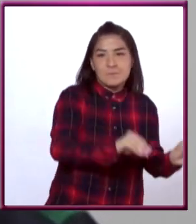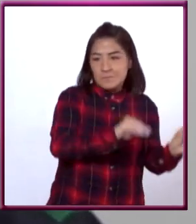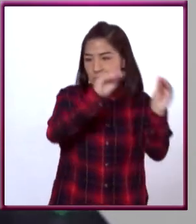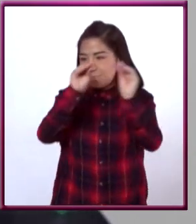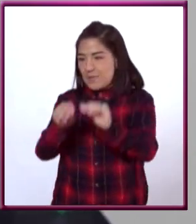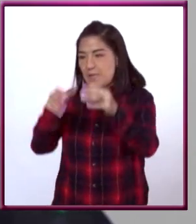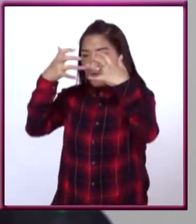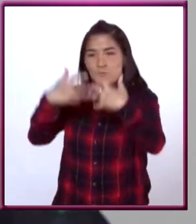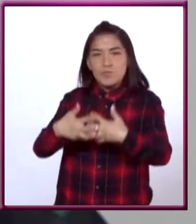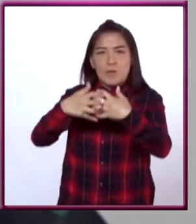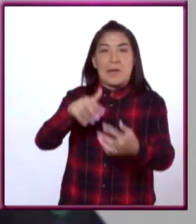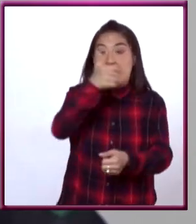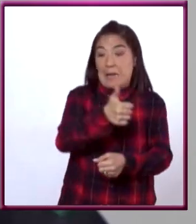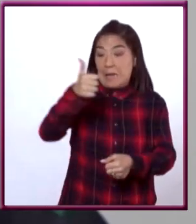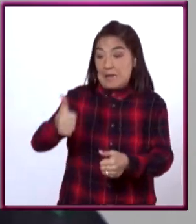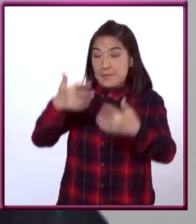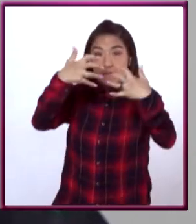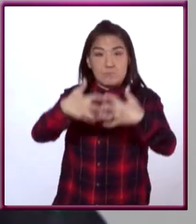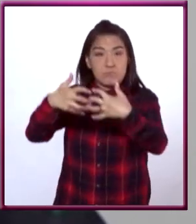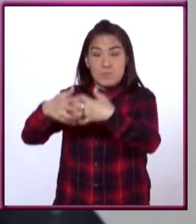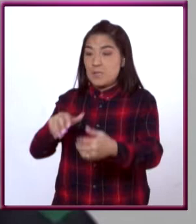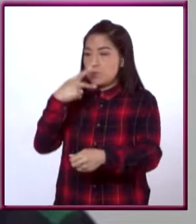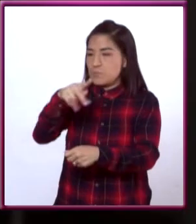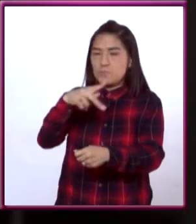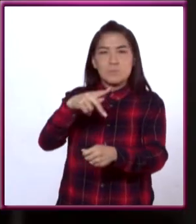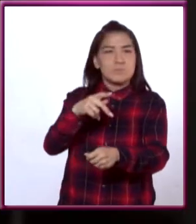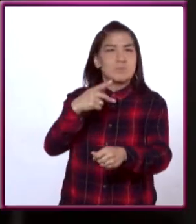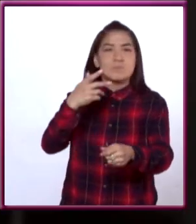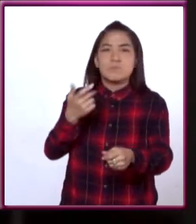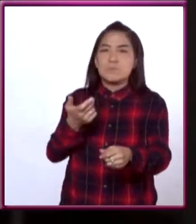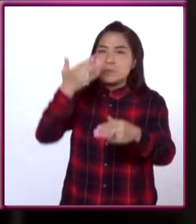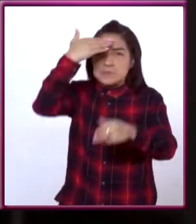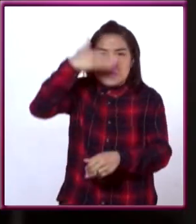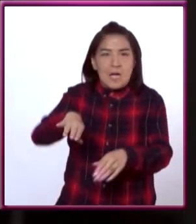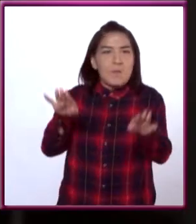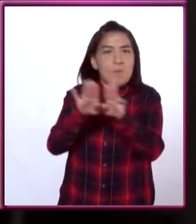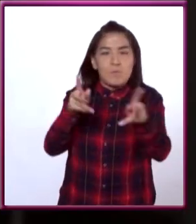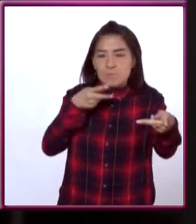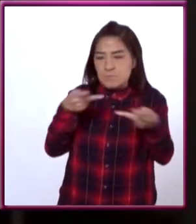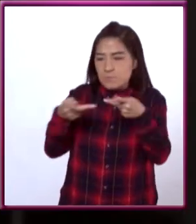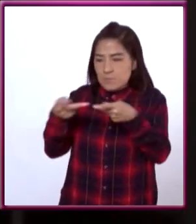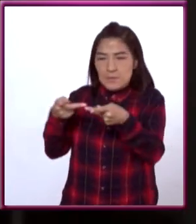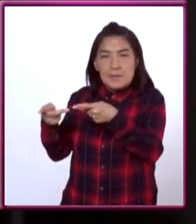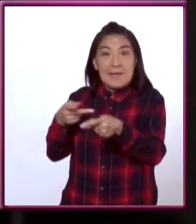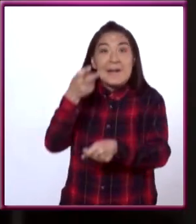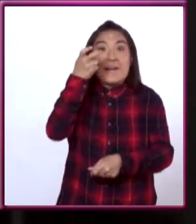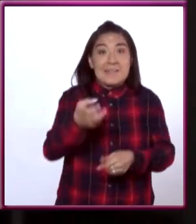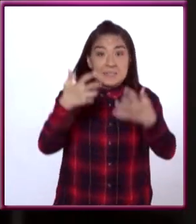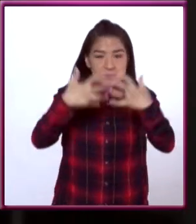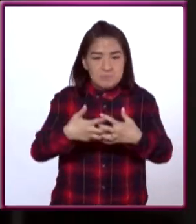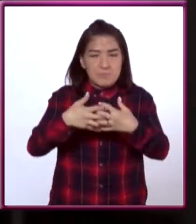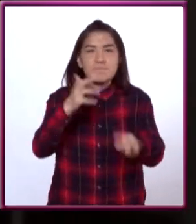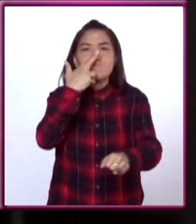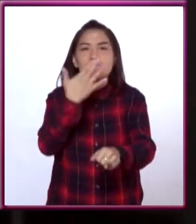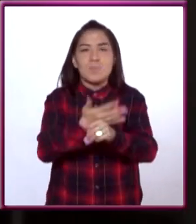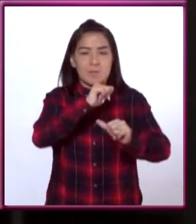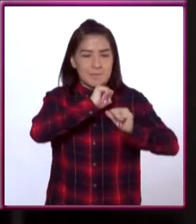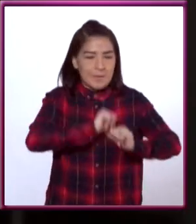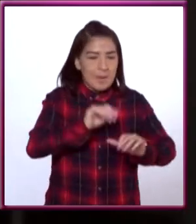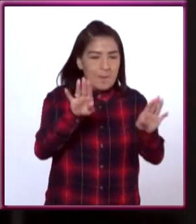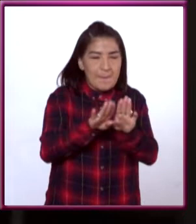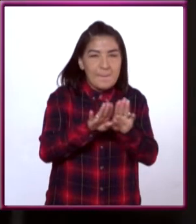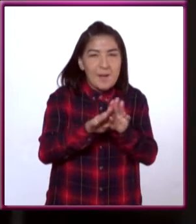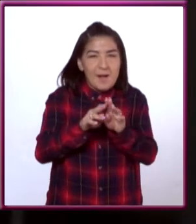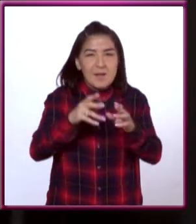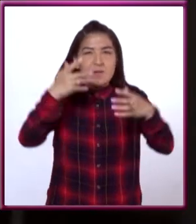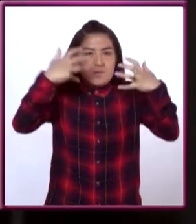máquinas. Cada máquina es especializada para hacer un proceso y eso nos lleva a que la máquina ejecute las